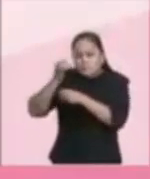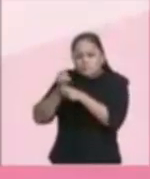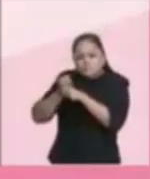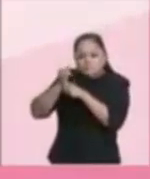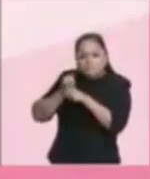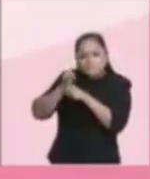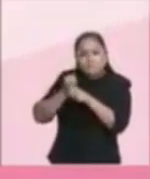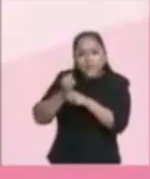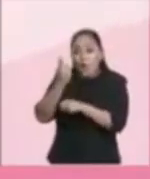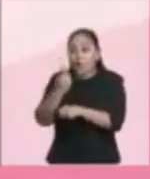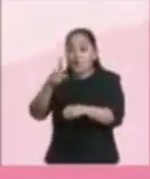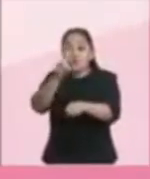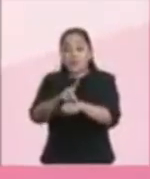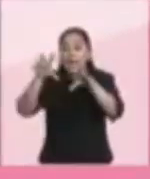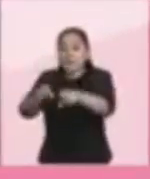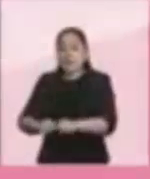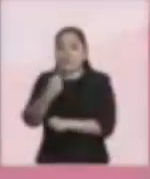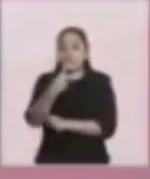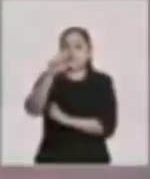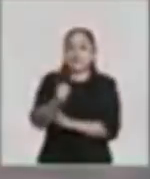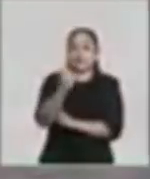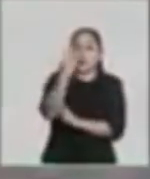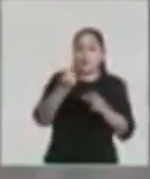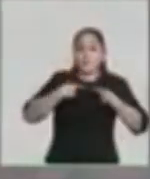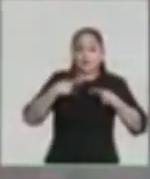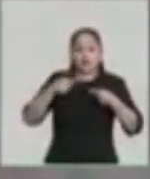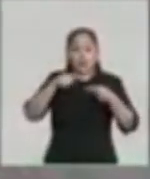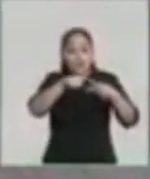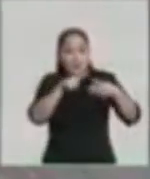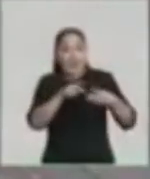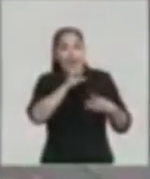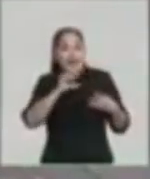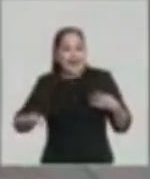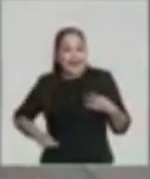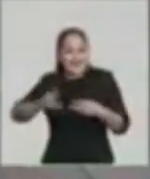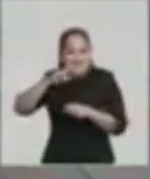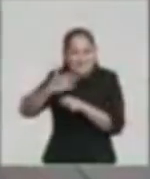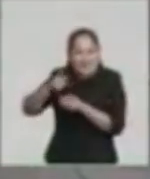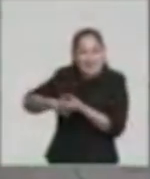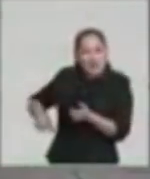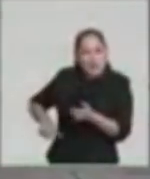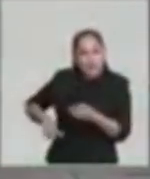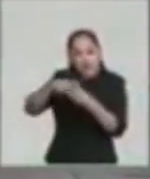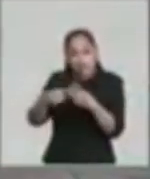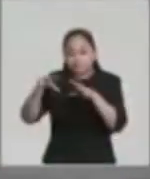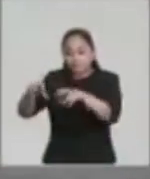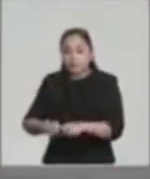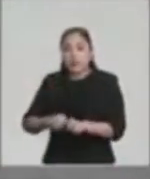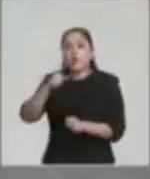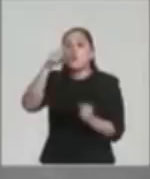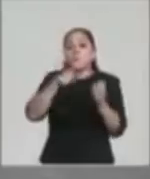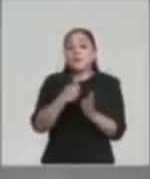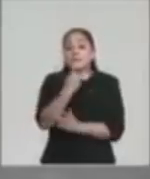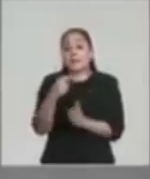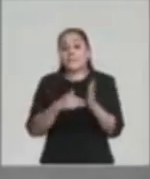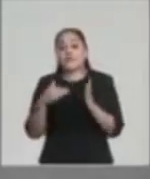solo día detienen a 169 personas, incluidos 3 alcaldes coludidos, les incautan el equivalente a 1.100